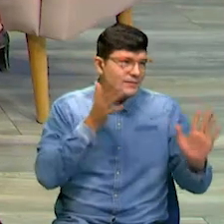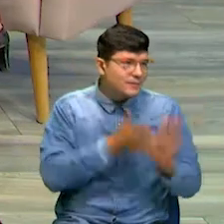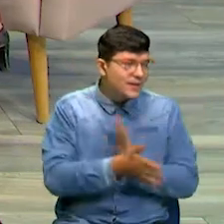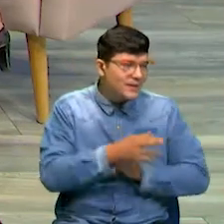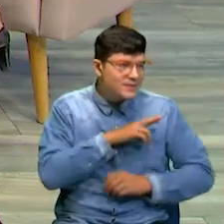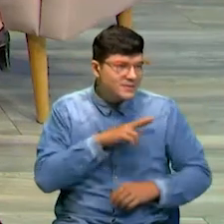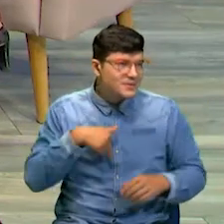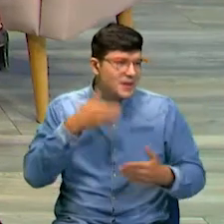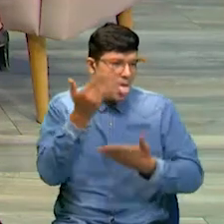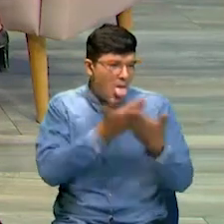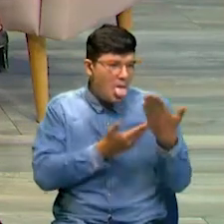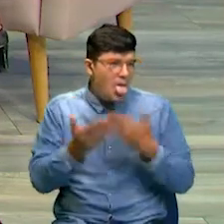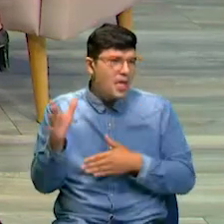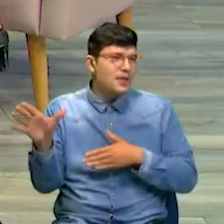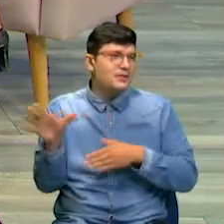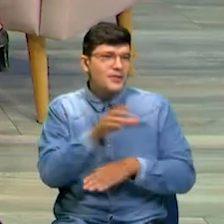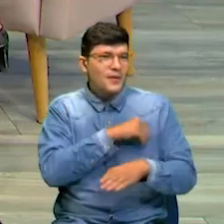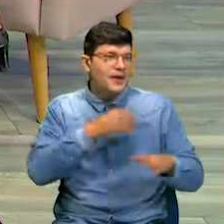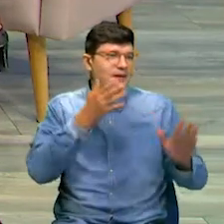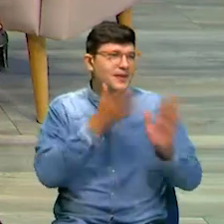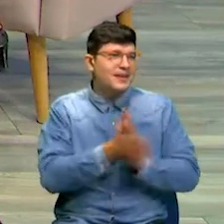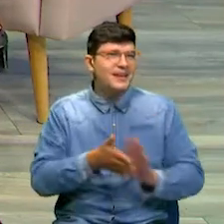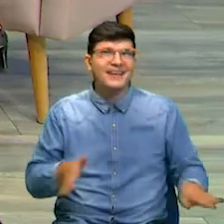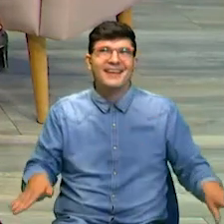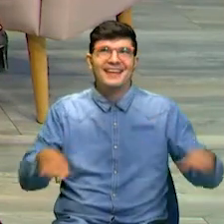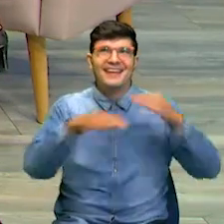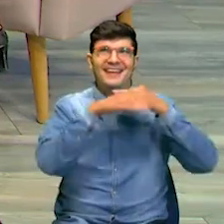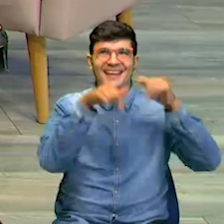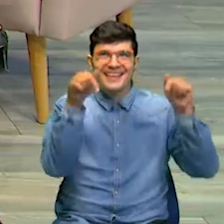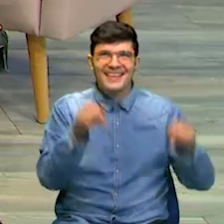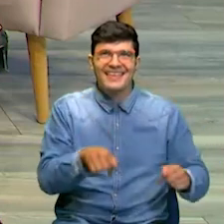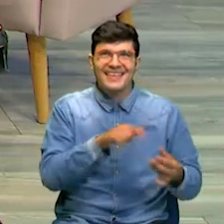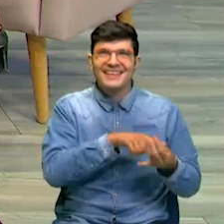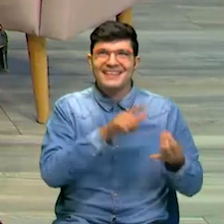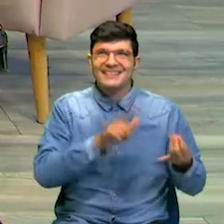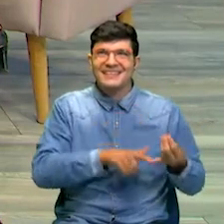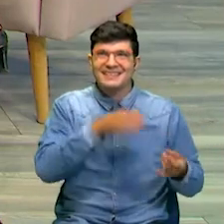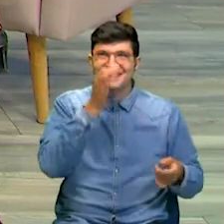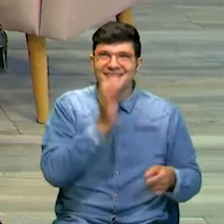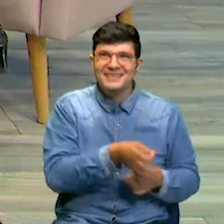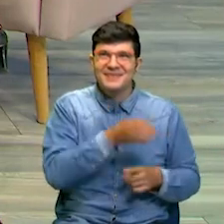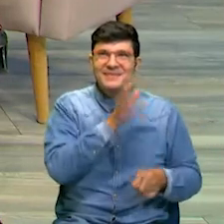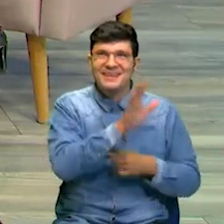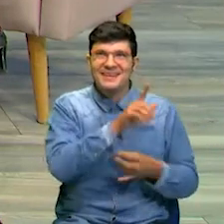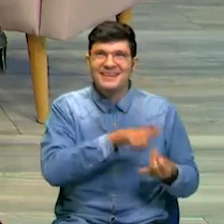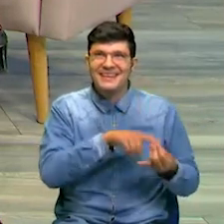quedáramos acá toda la tarde podríamos sacar un promedio equitativo. En este caso, infortunadamente,